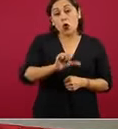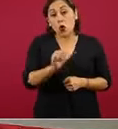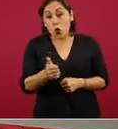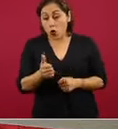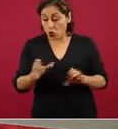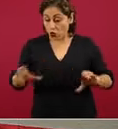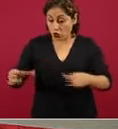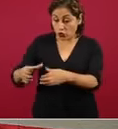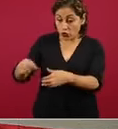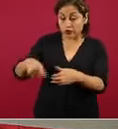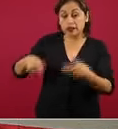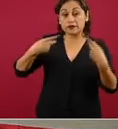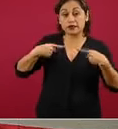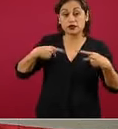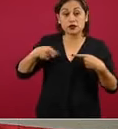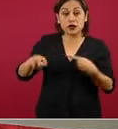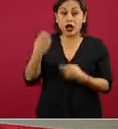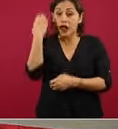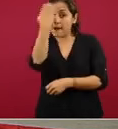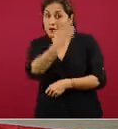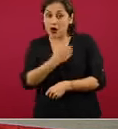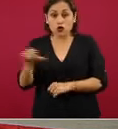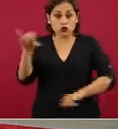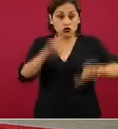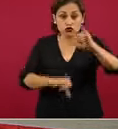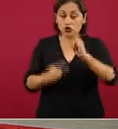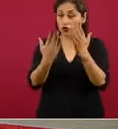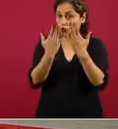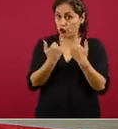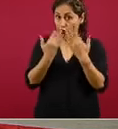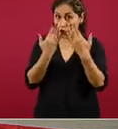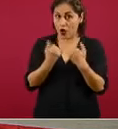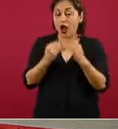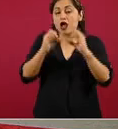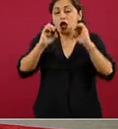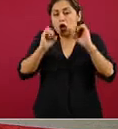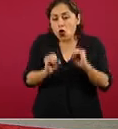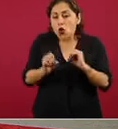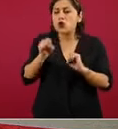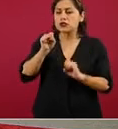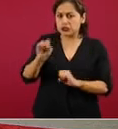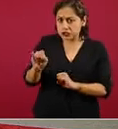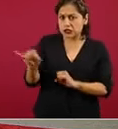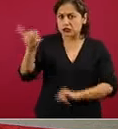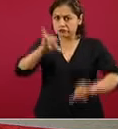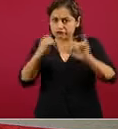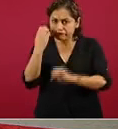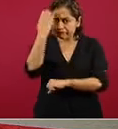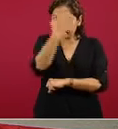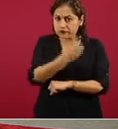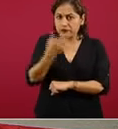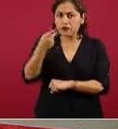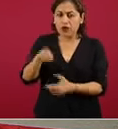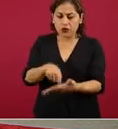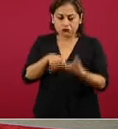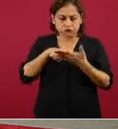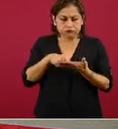sea o no se les tomó muestra o se les tomó muestra pero no se pudieron sacar o obtener los resultados.